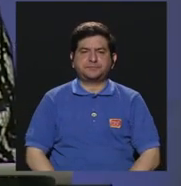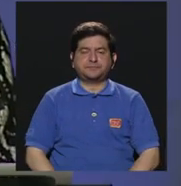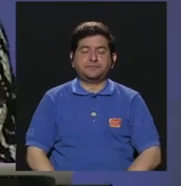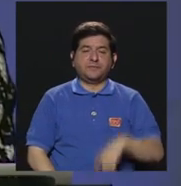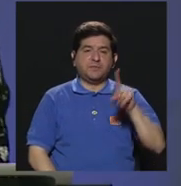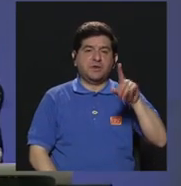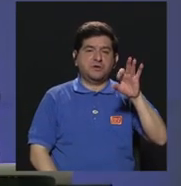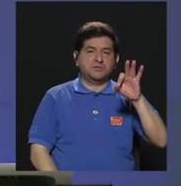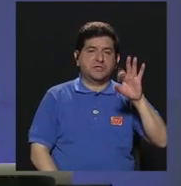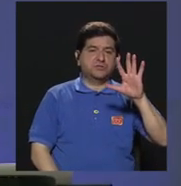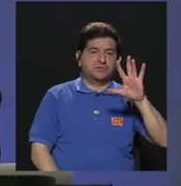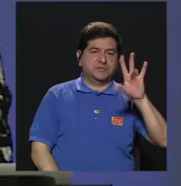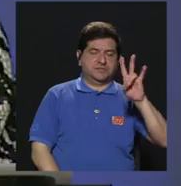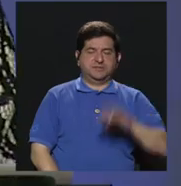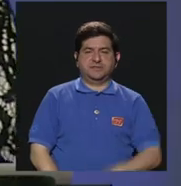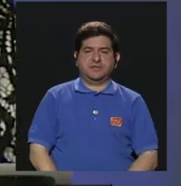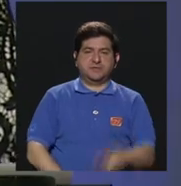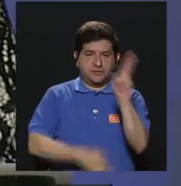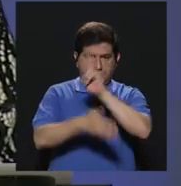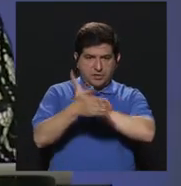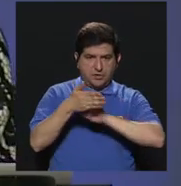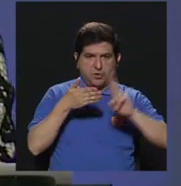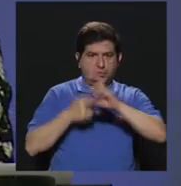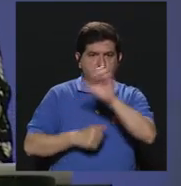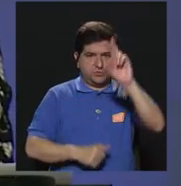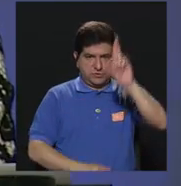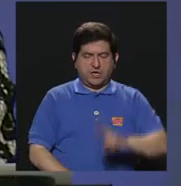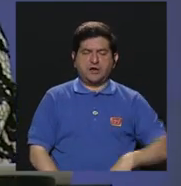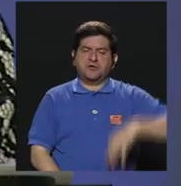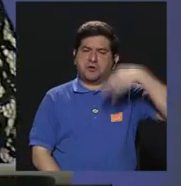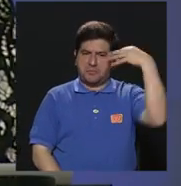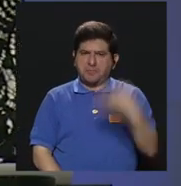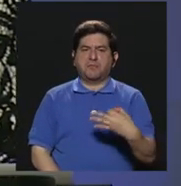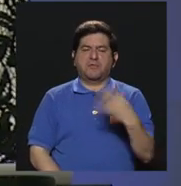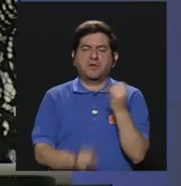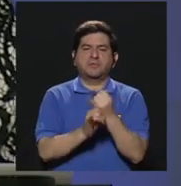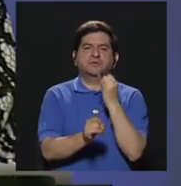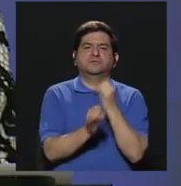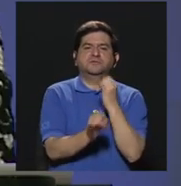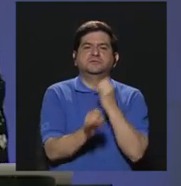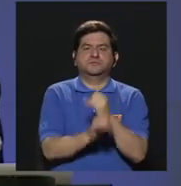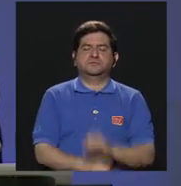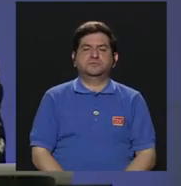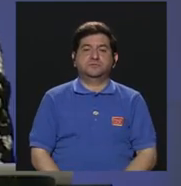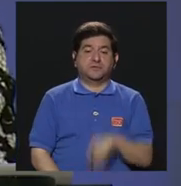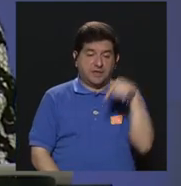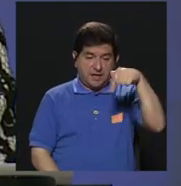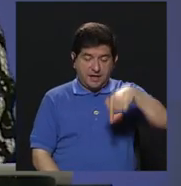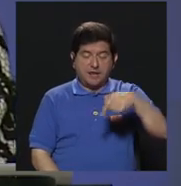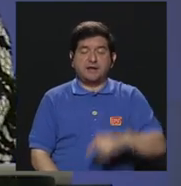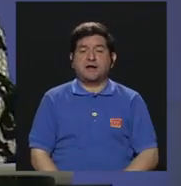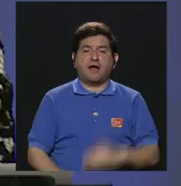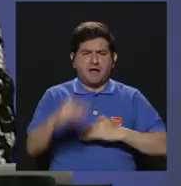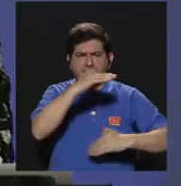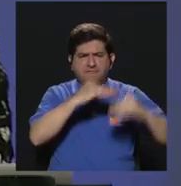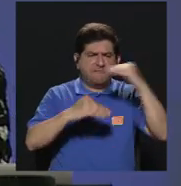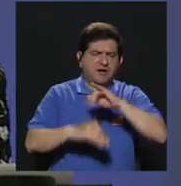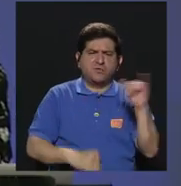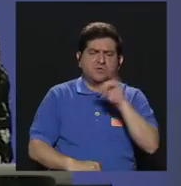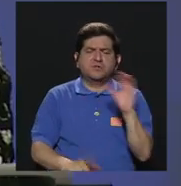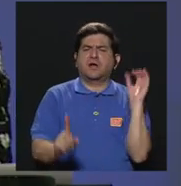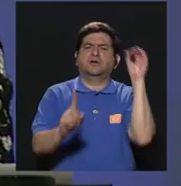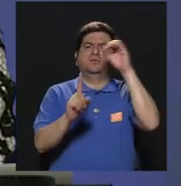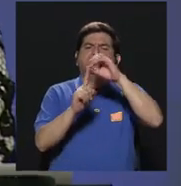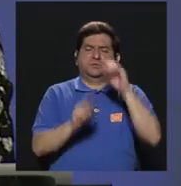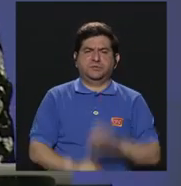de 1957, la Universidad de Costa Rica se consolidó como institución que reunía a facultades con un mismo